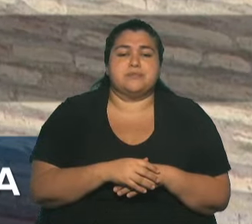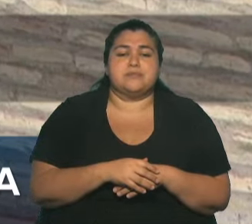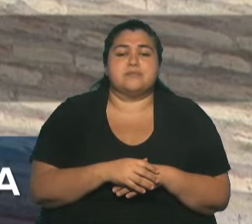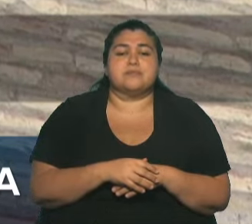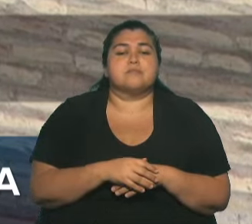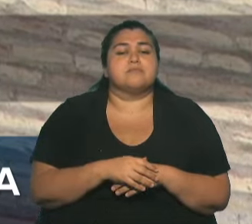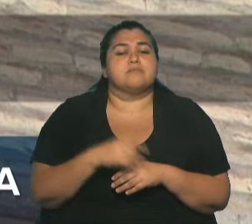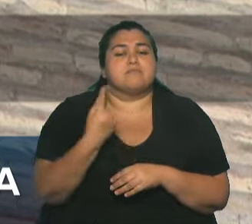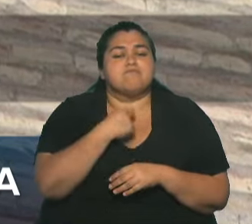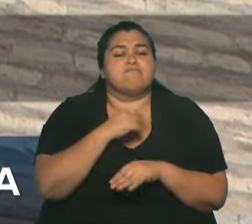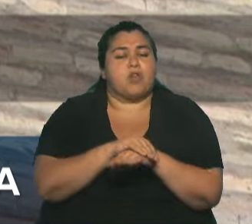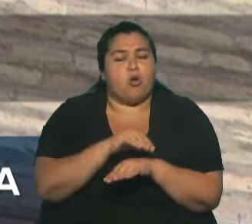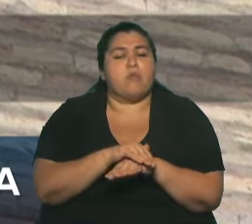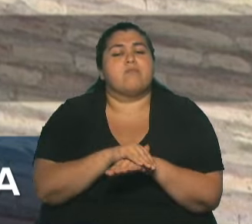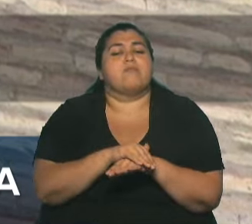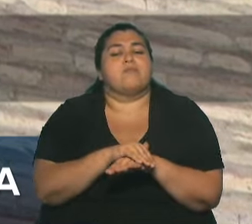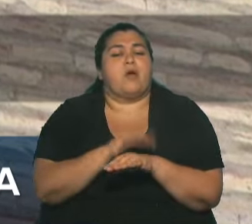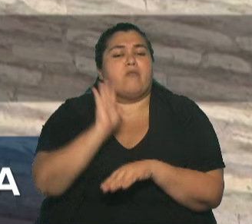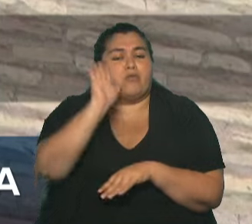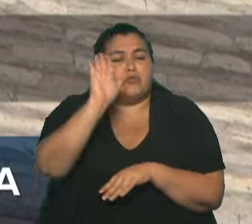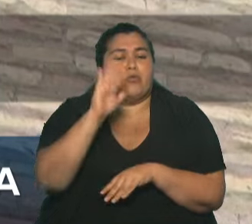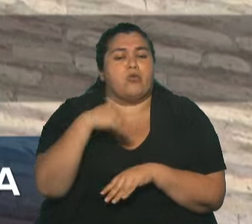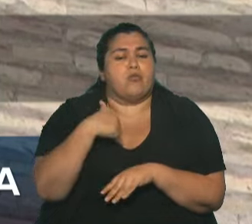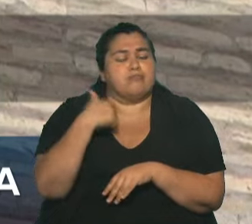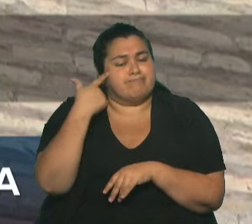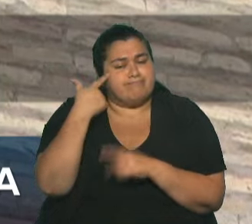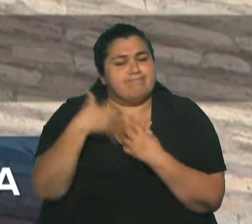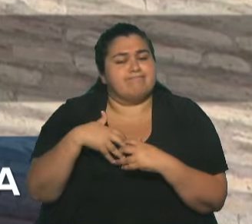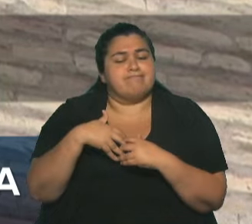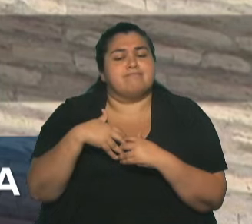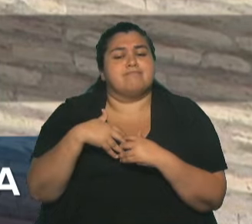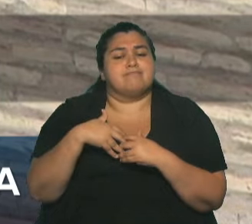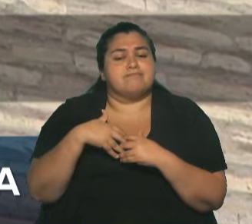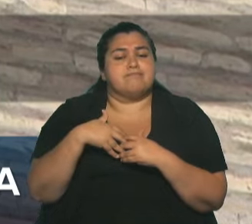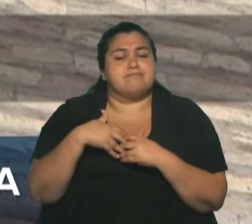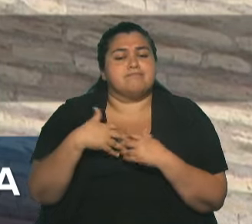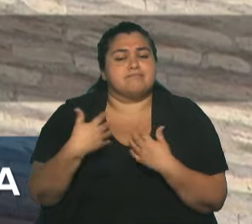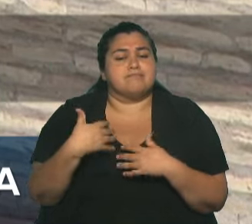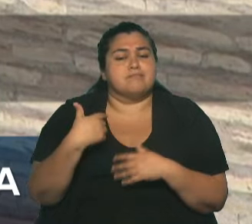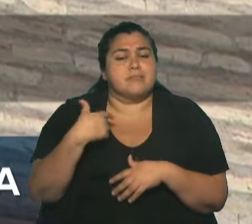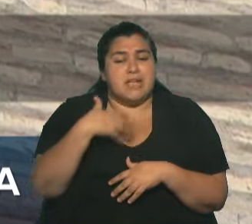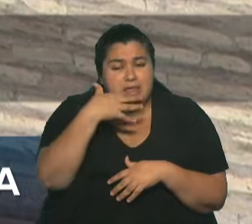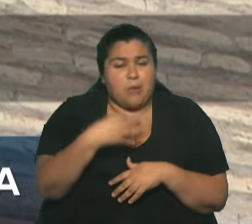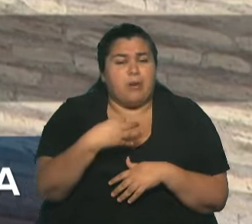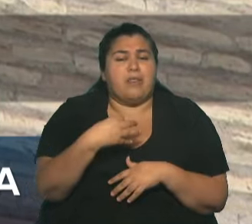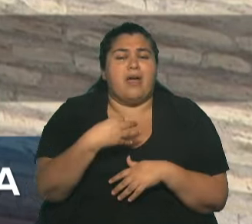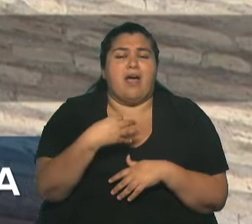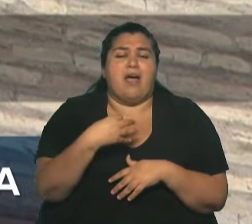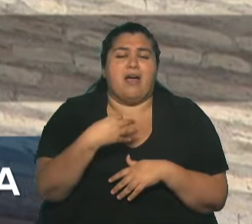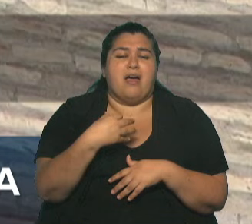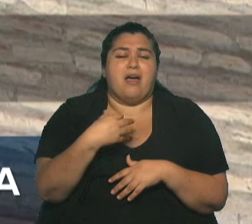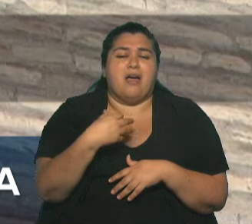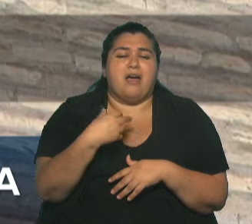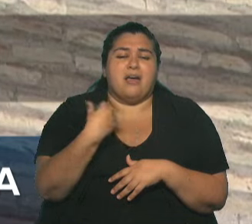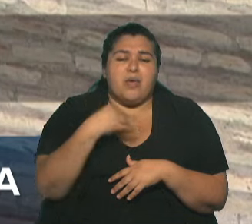vedono compromesso il loro futuro. Mi domando, davvero si pensa di